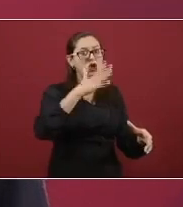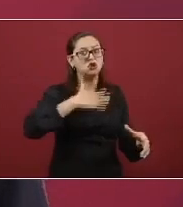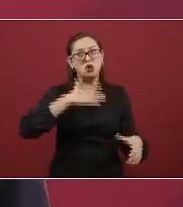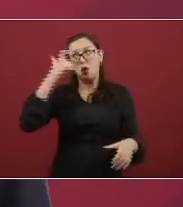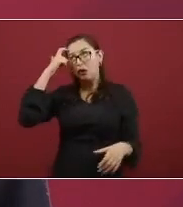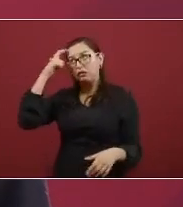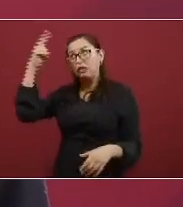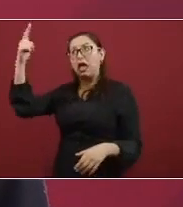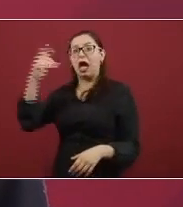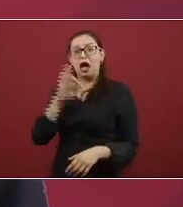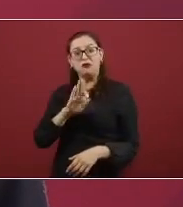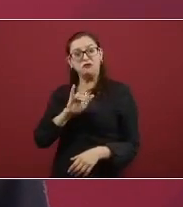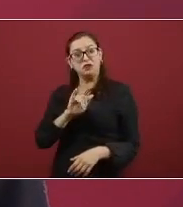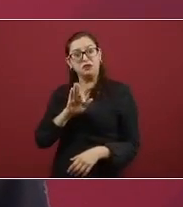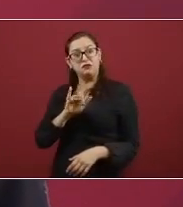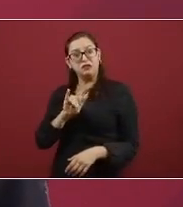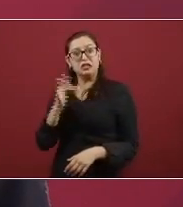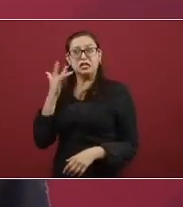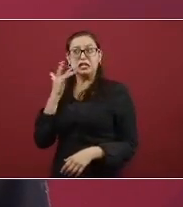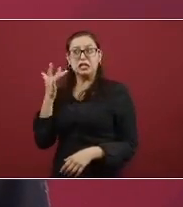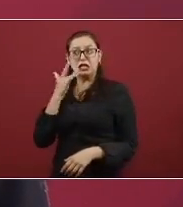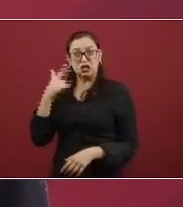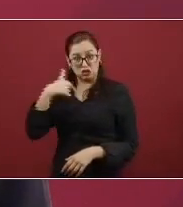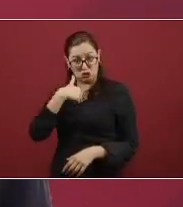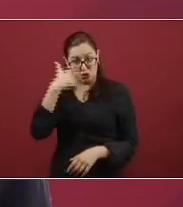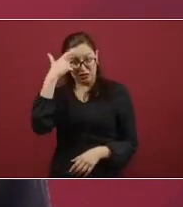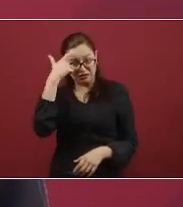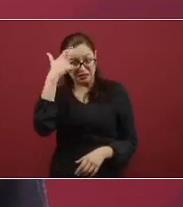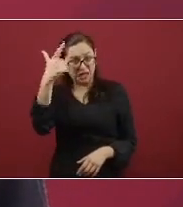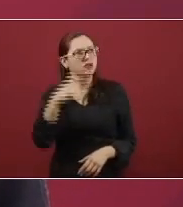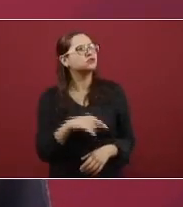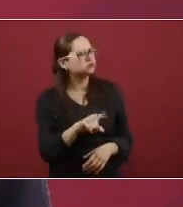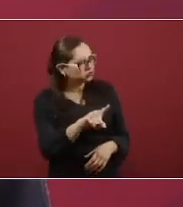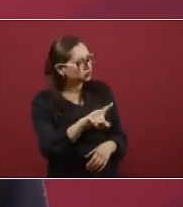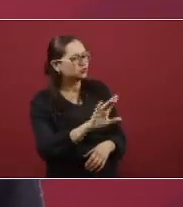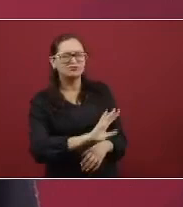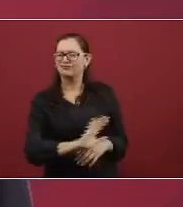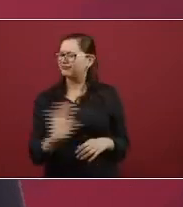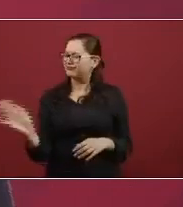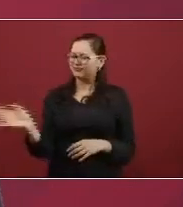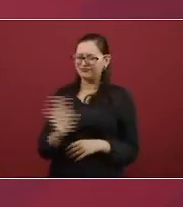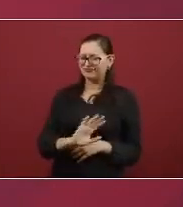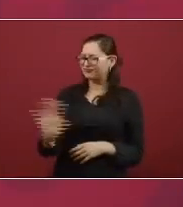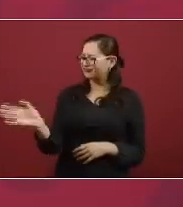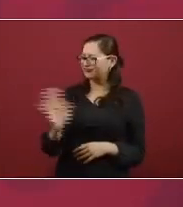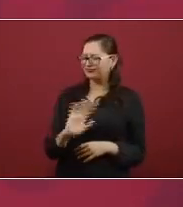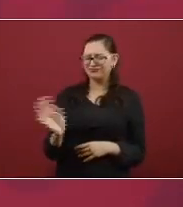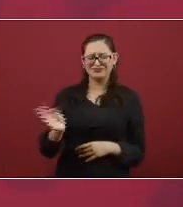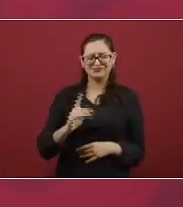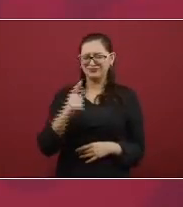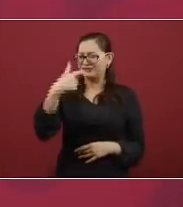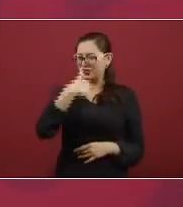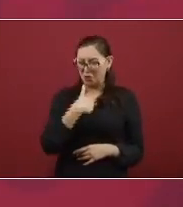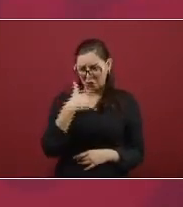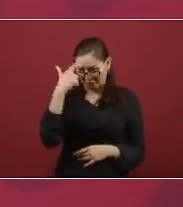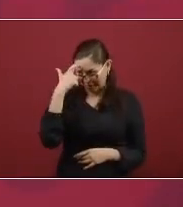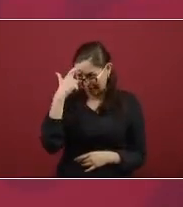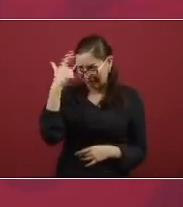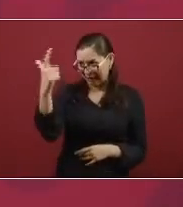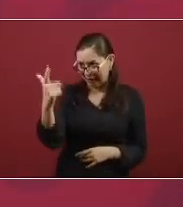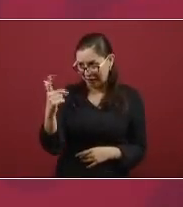déficit no no se usó para